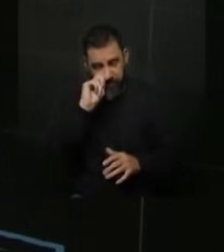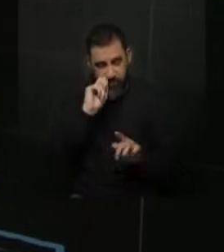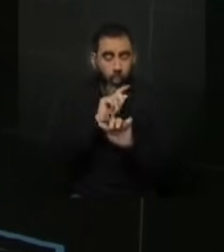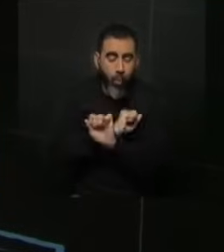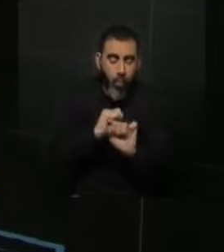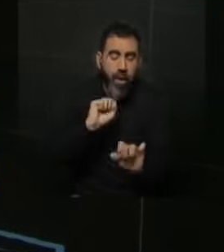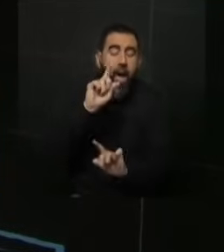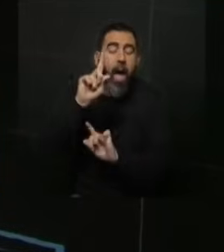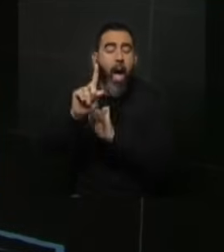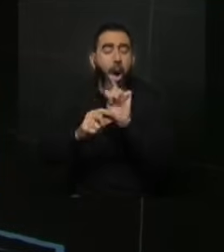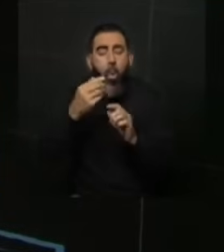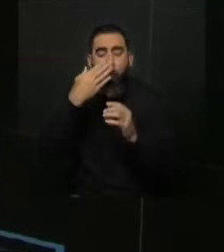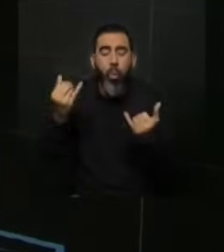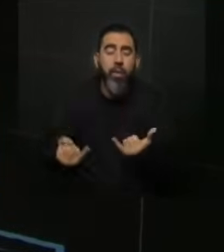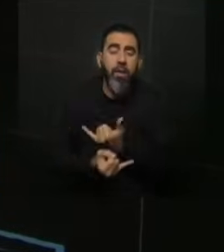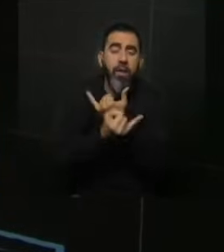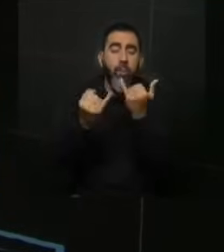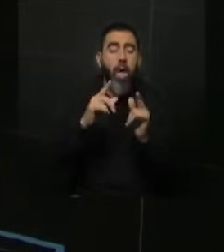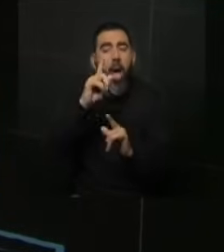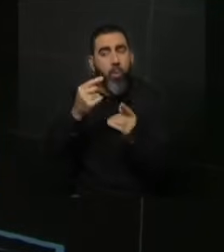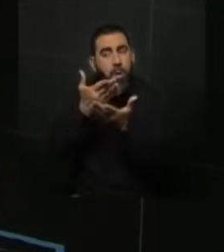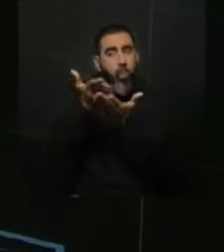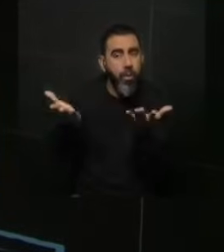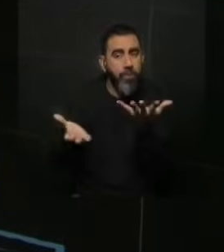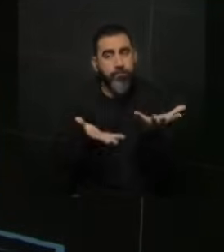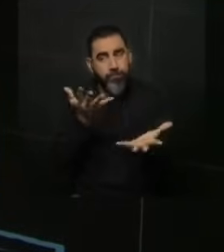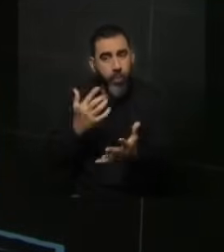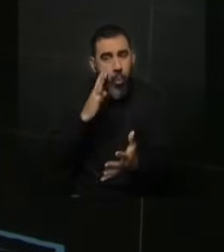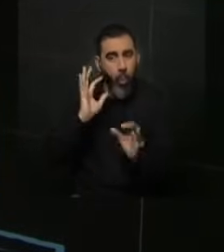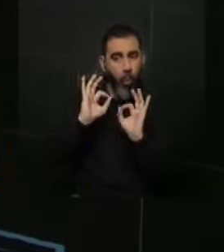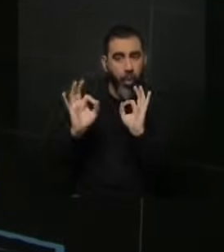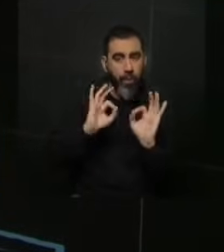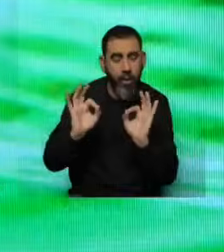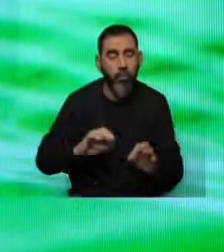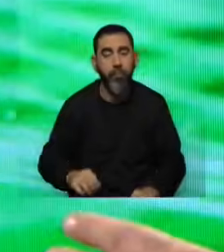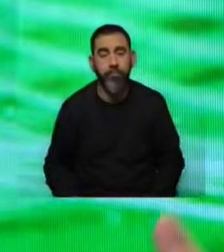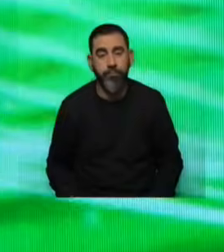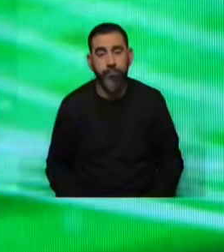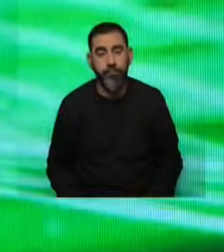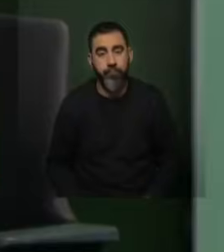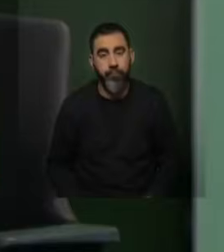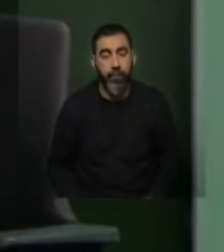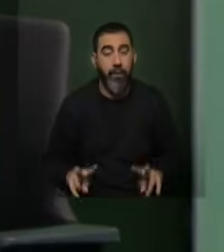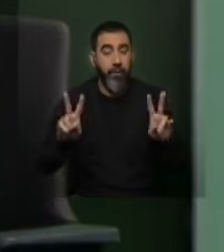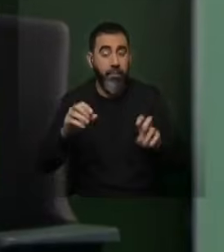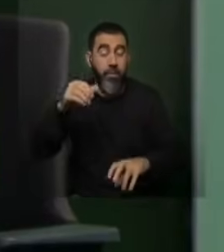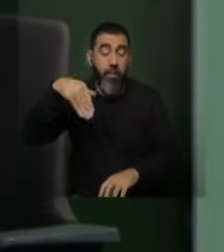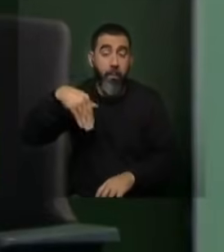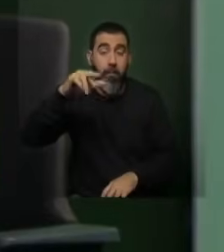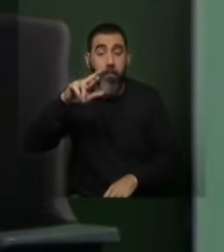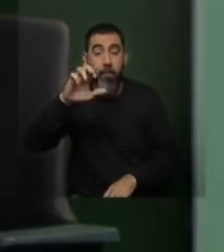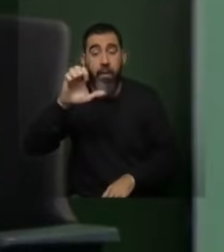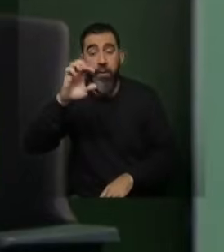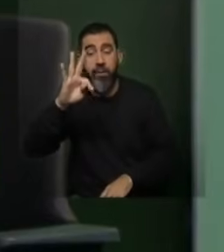haber en los últimos días algunas señales que nos tienen que poner en alerta claramente estamos hablando de Caso Marc y la